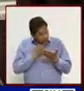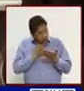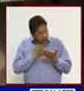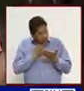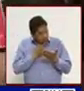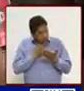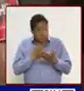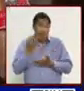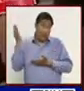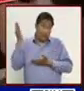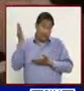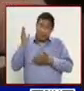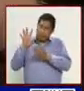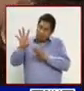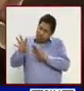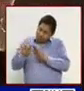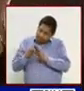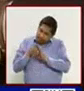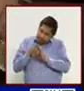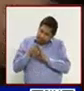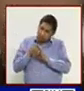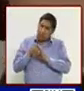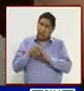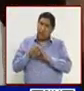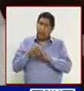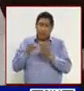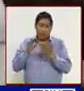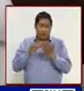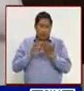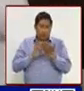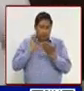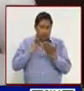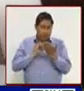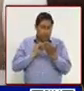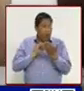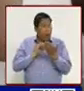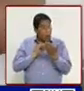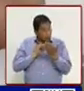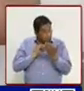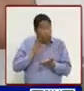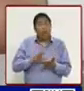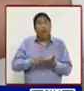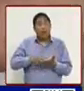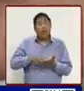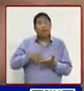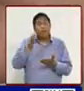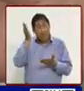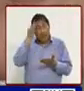están los QRs y simplemente tendrán que escanear para poder acceder a esta información.